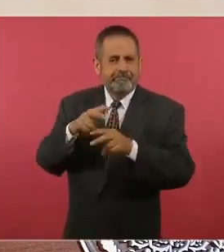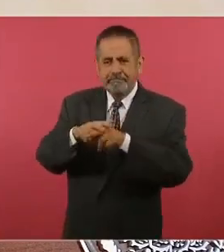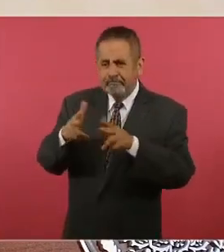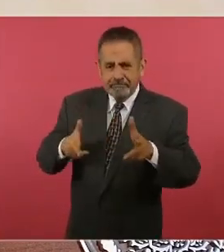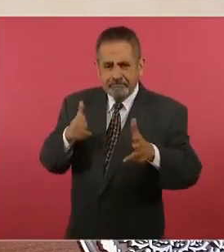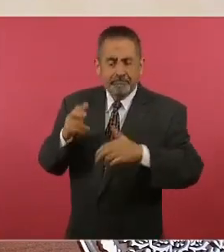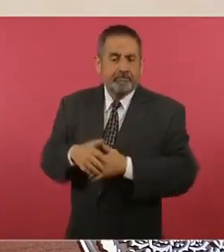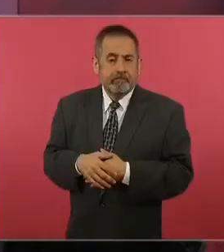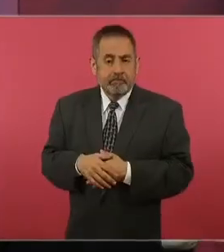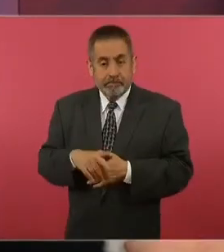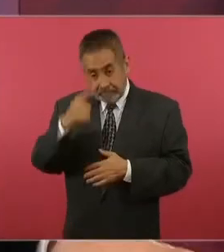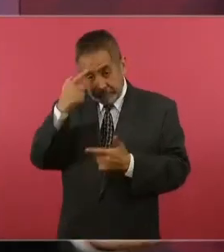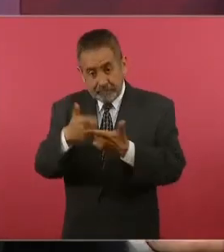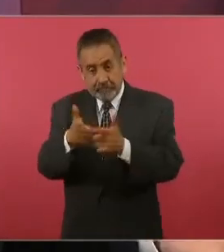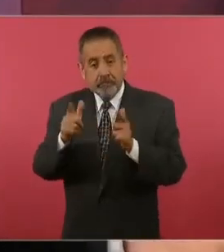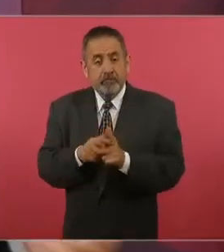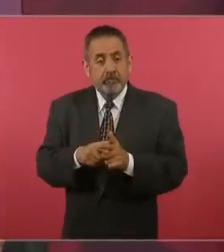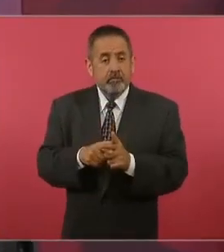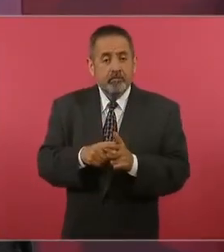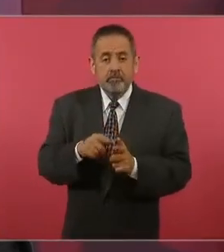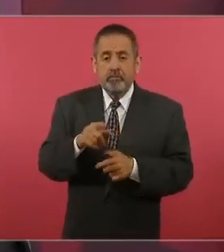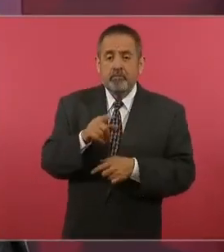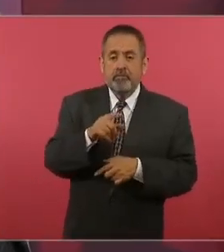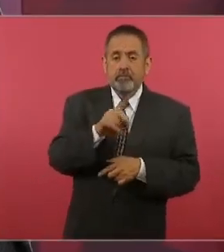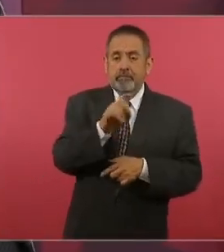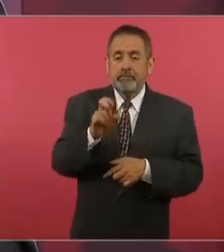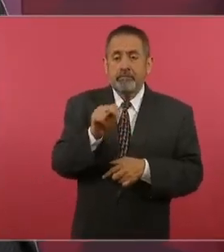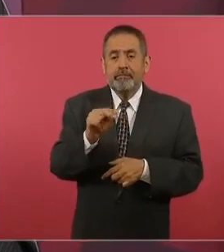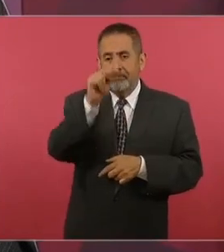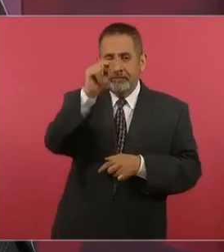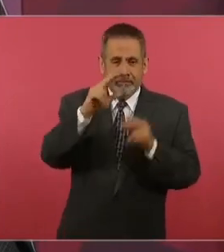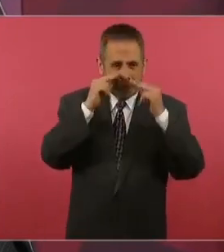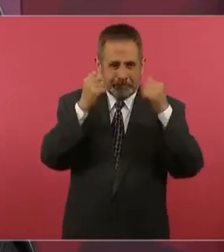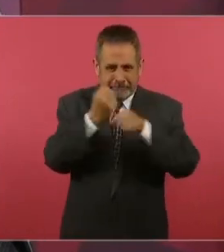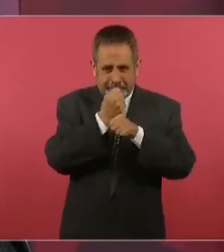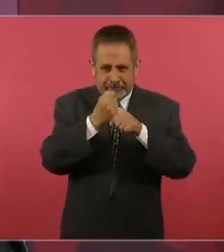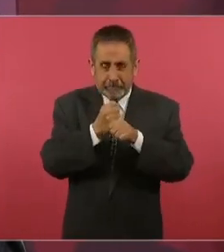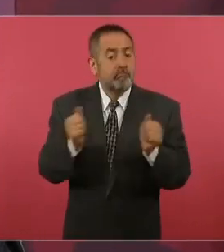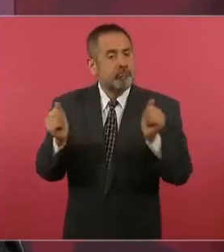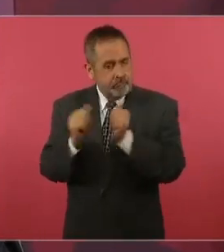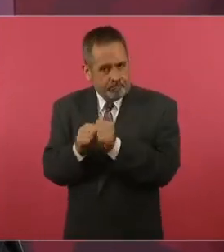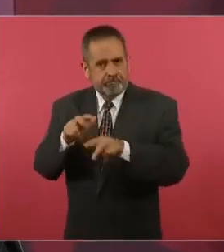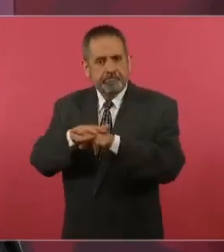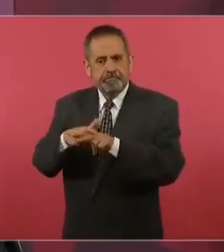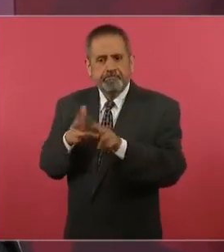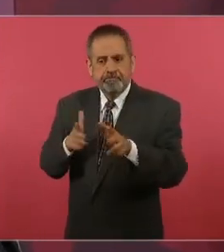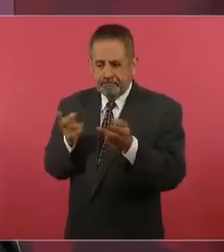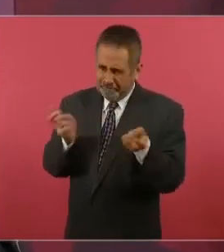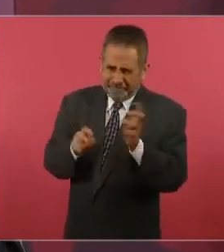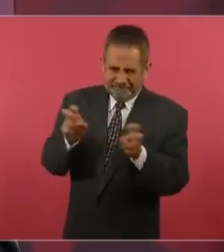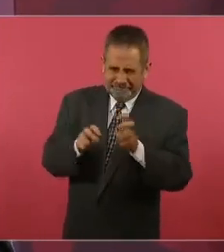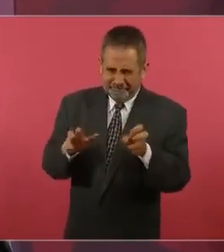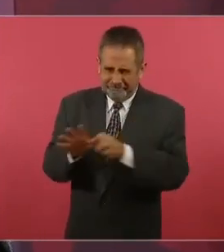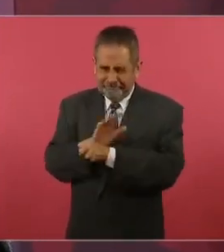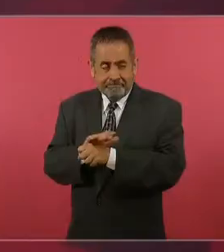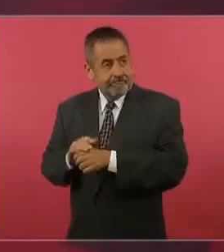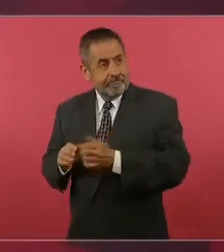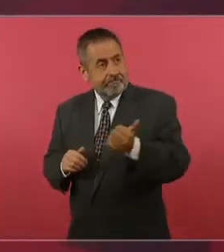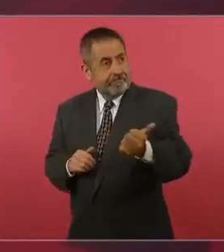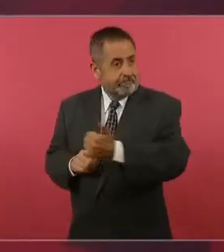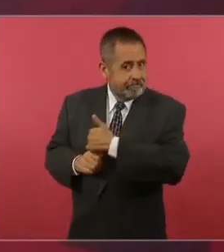La división del norte se manejaba con trenes que